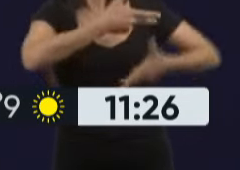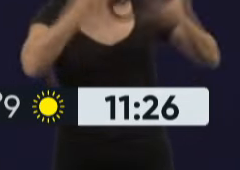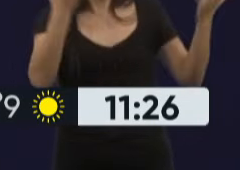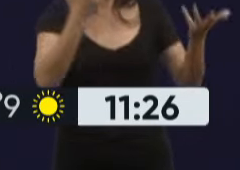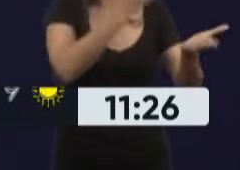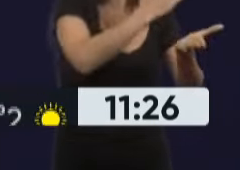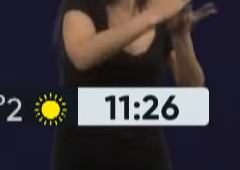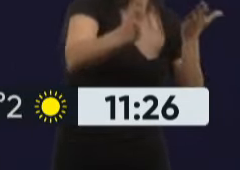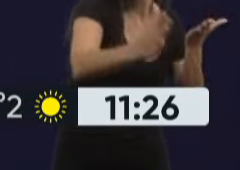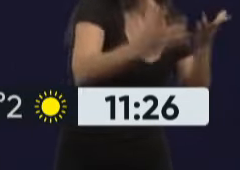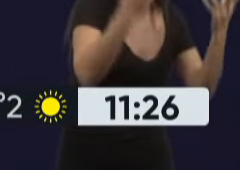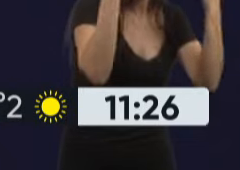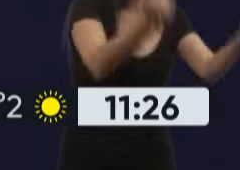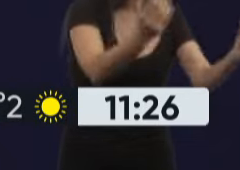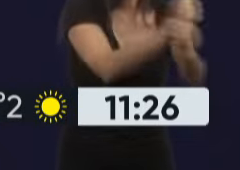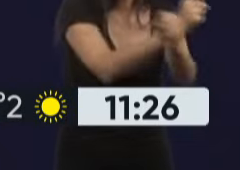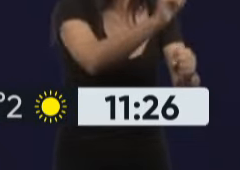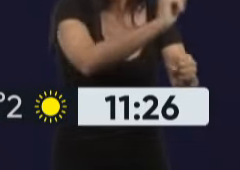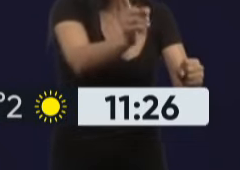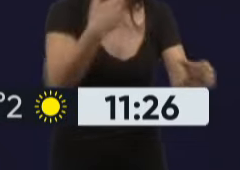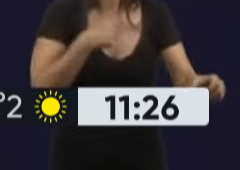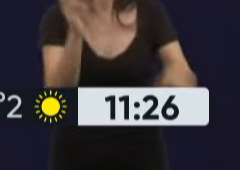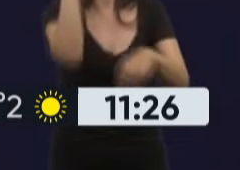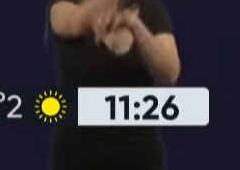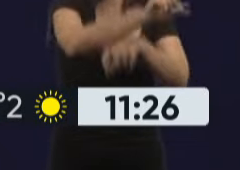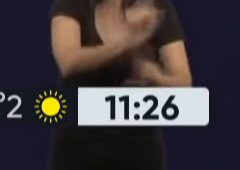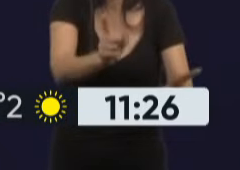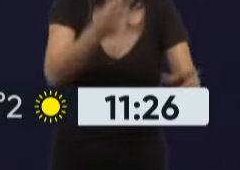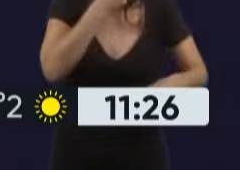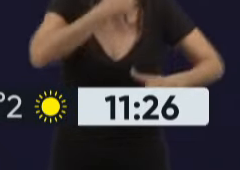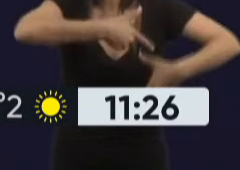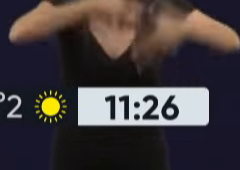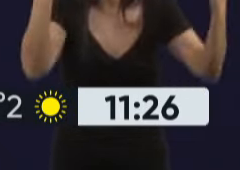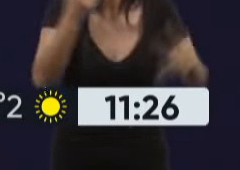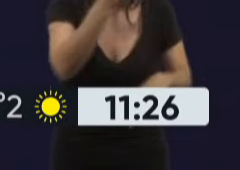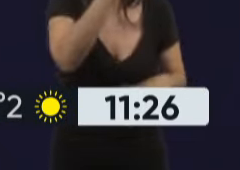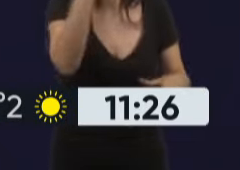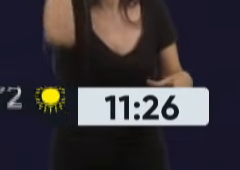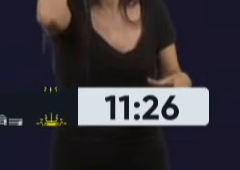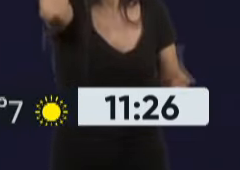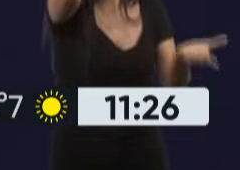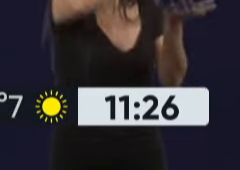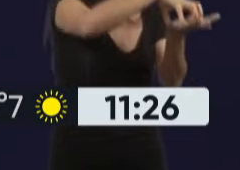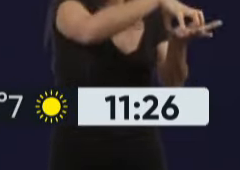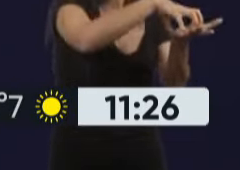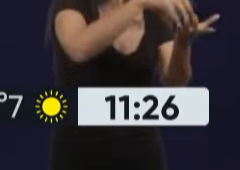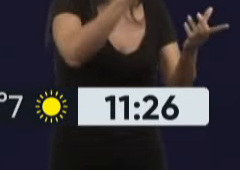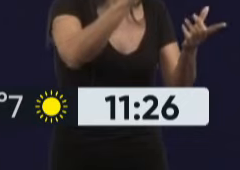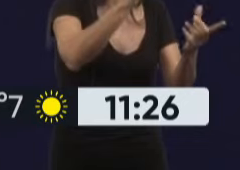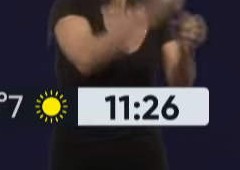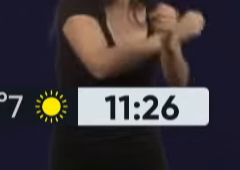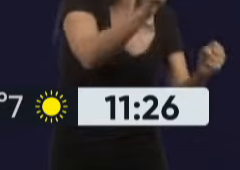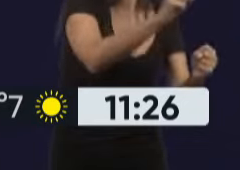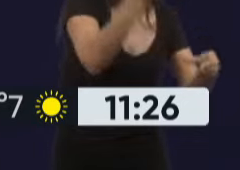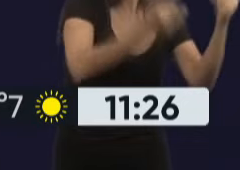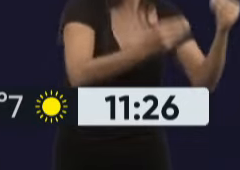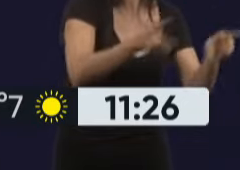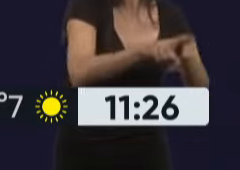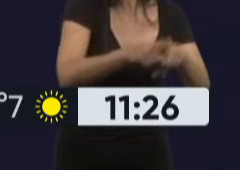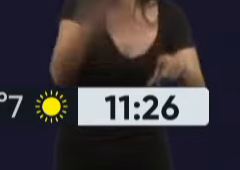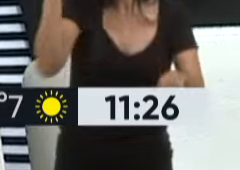se no no no me quiero adelantar demasiado pero es obvio que si no se aprueban el presupuesto deberemos seguir con el presupuesto del año pasado